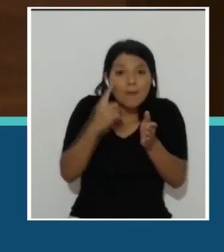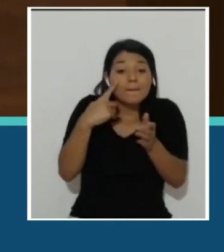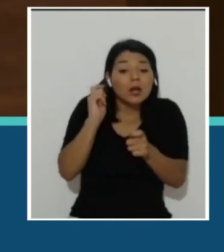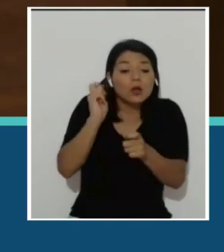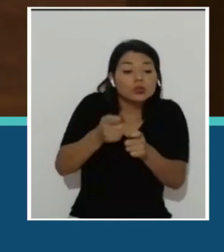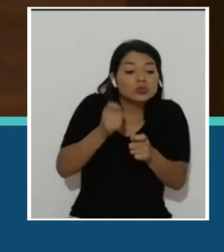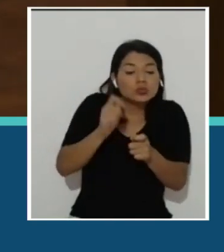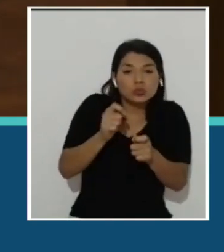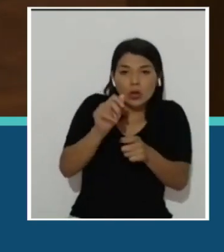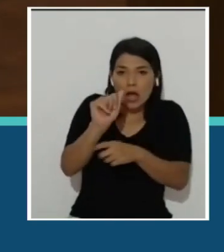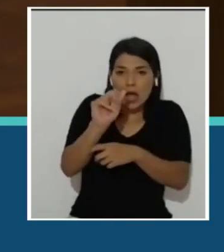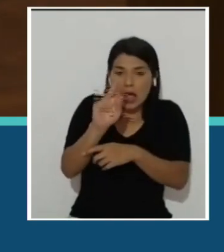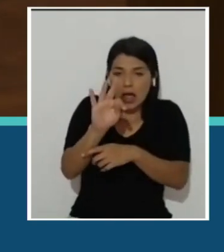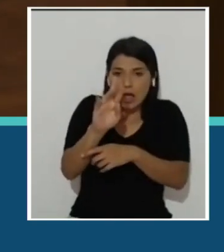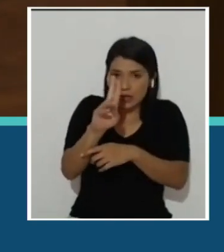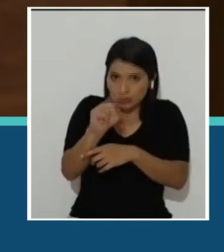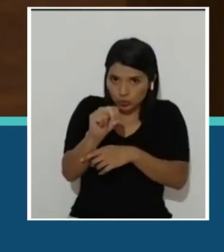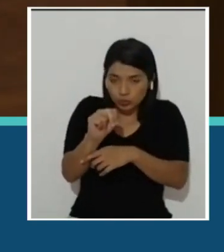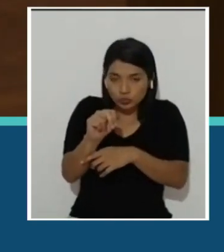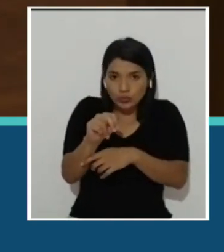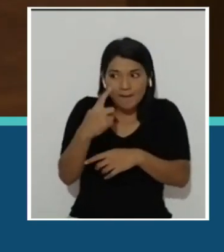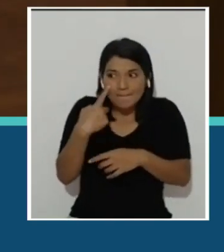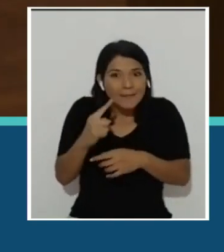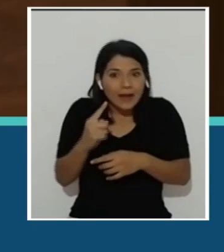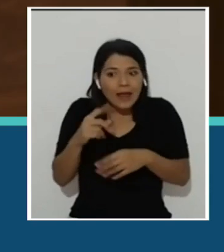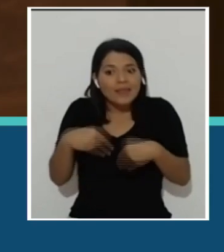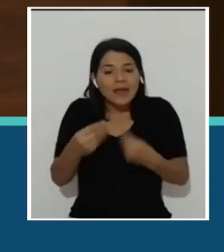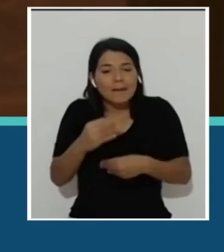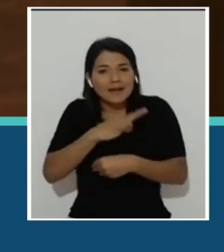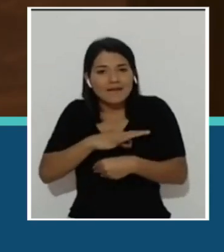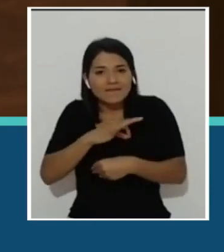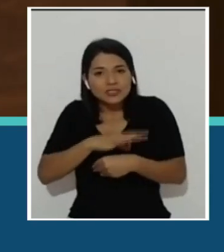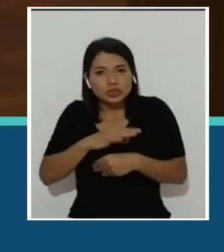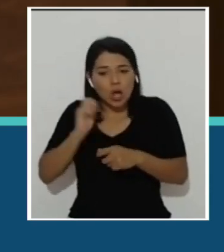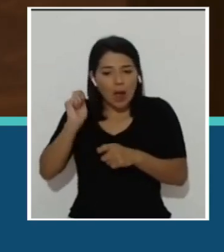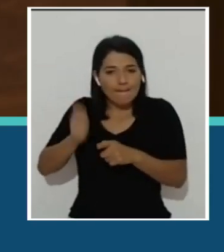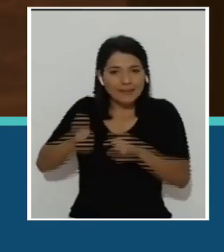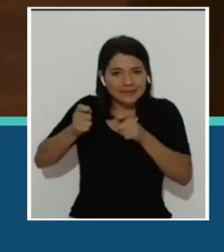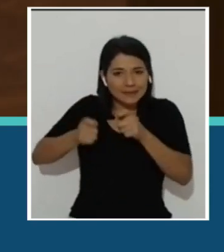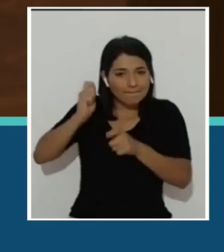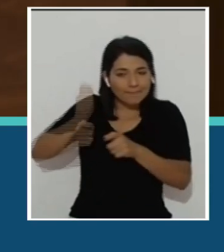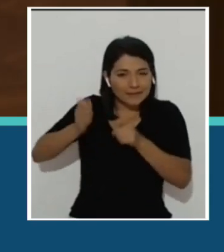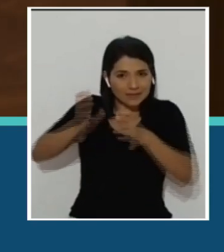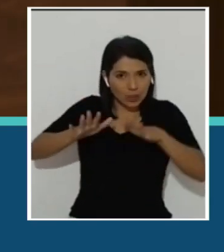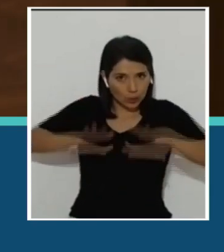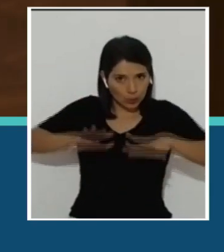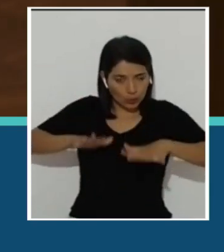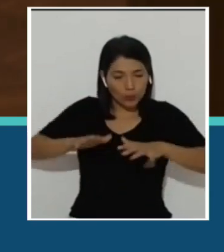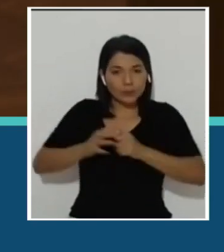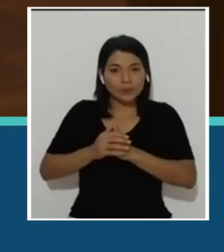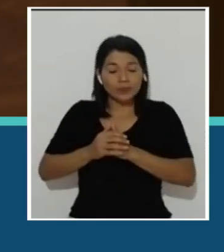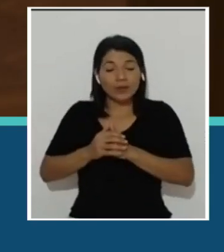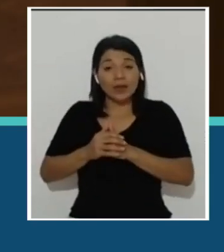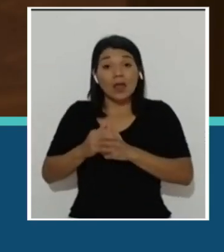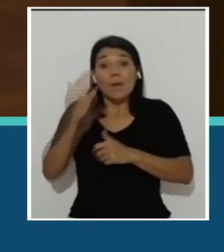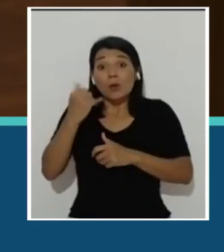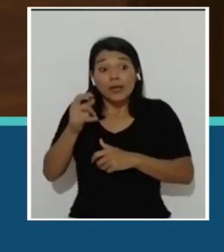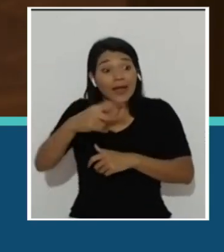De recursos para la zona. Van a poder aprovechar este sector, ¿verdad? Al que anteriormente no han tenido posibilidad de